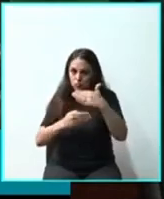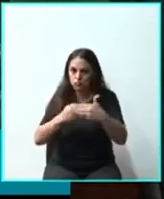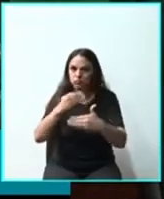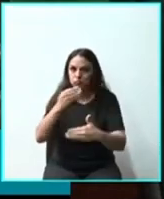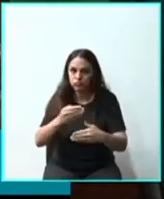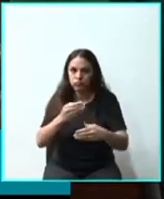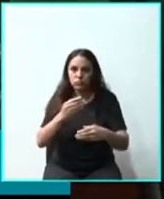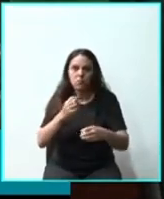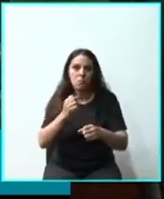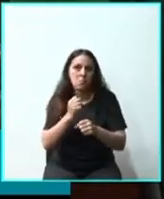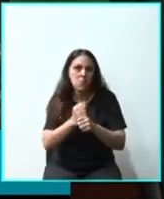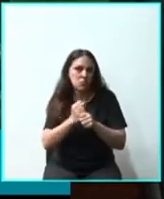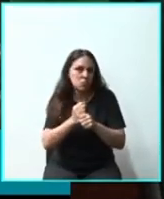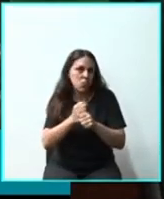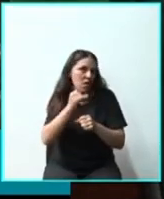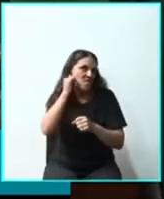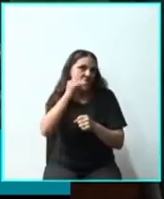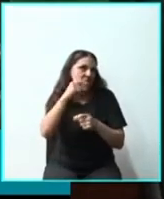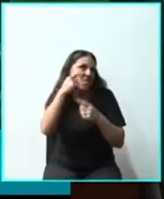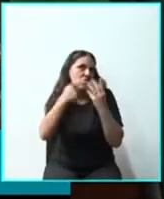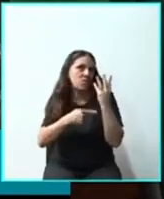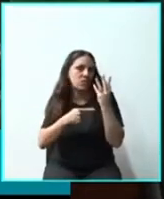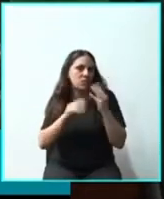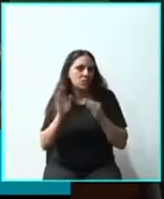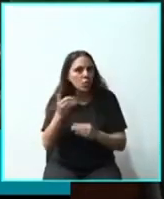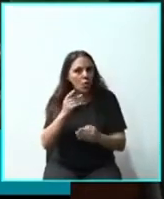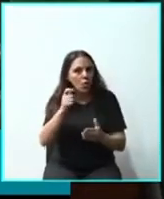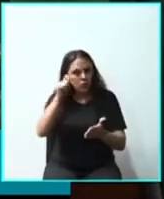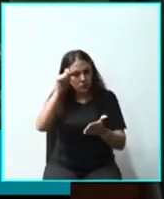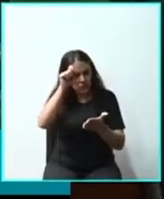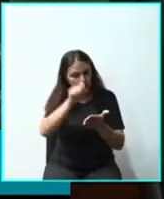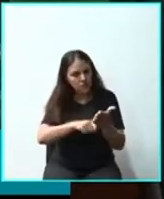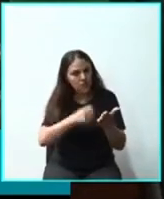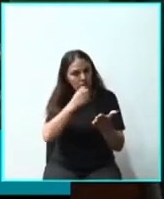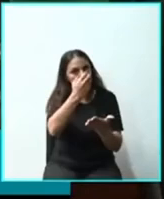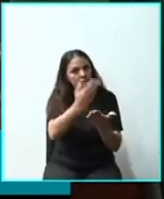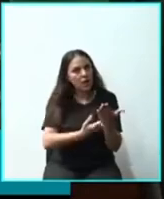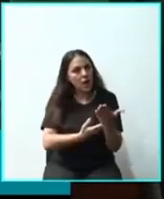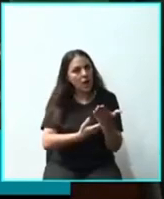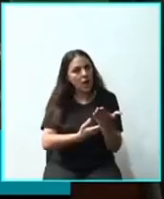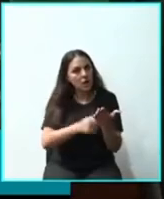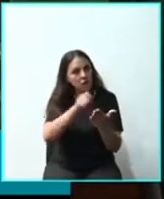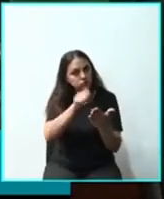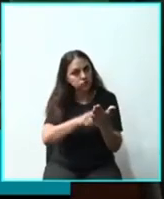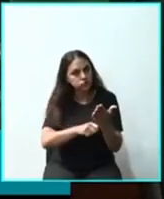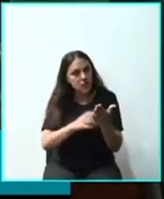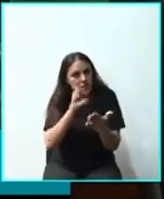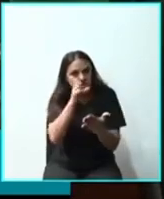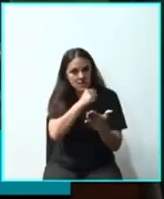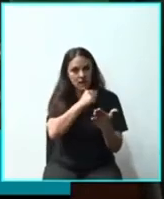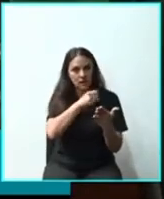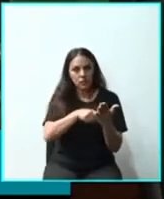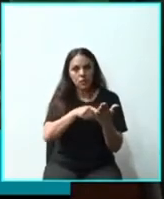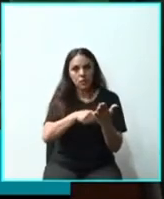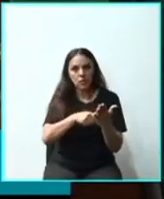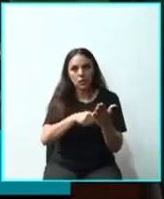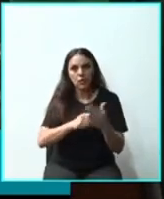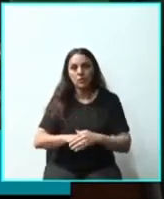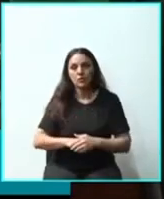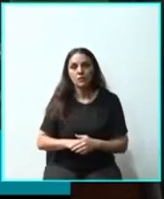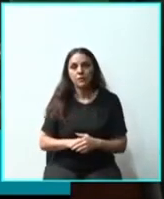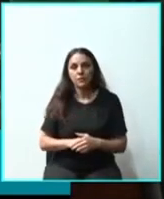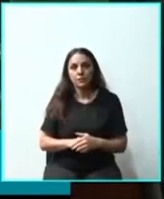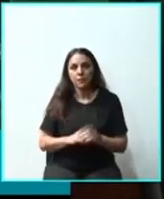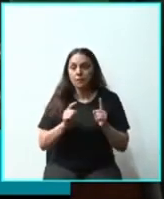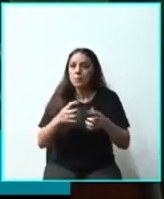los operadores, incluso todos, firman una declaración de confidencialidad. Y el